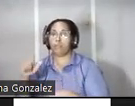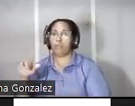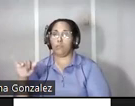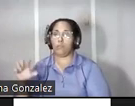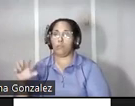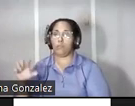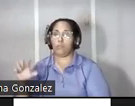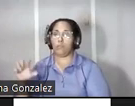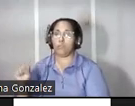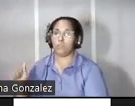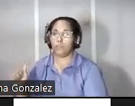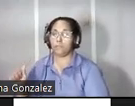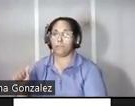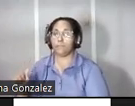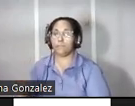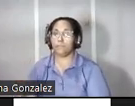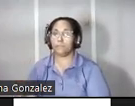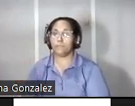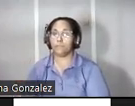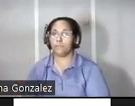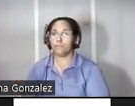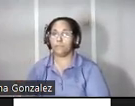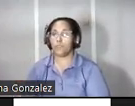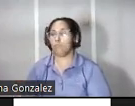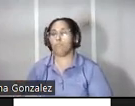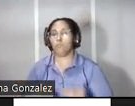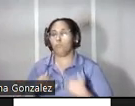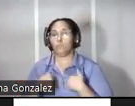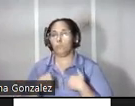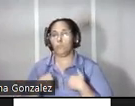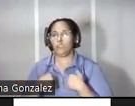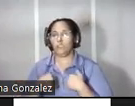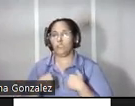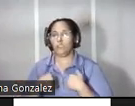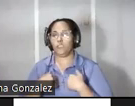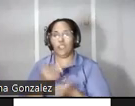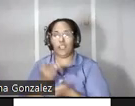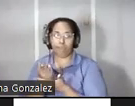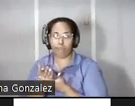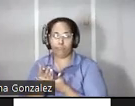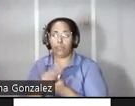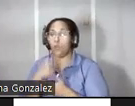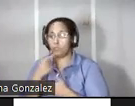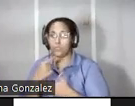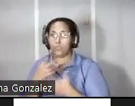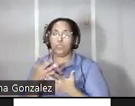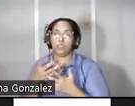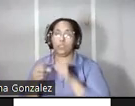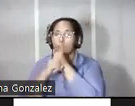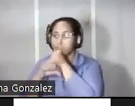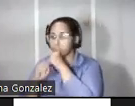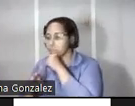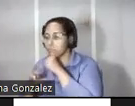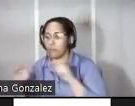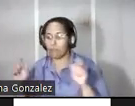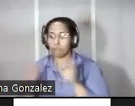para asesinar a sus hijos y suicidarse no coincide con los medios que las pocas mujeres que